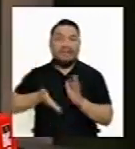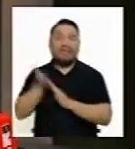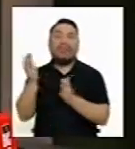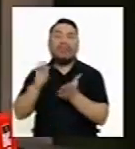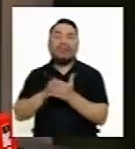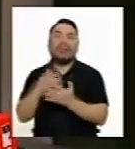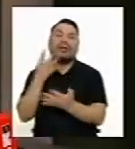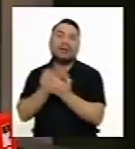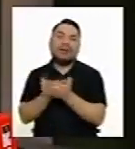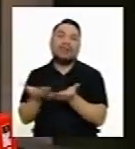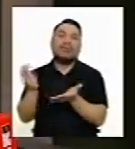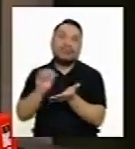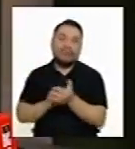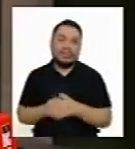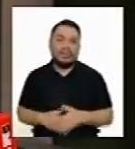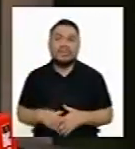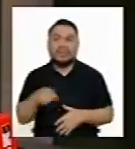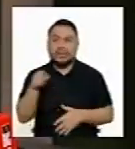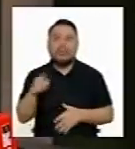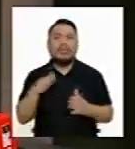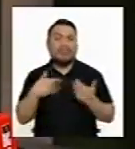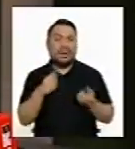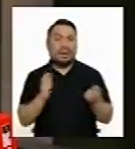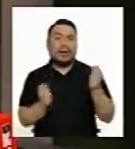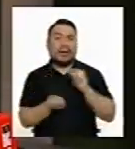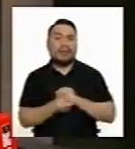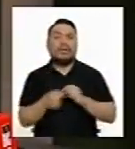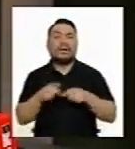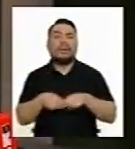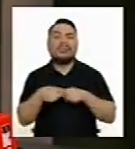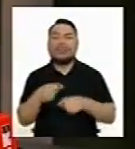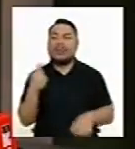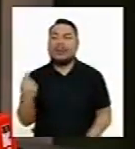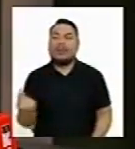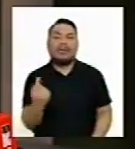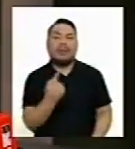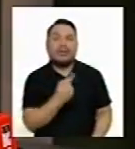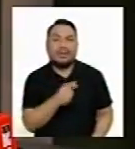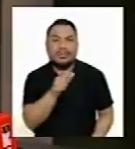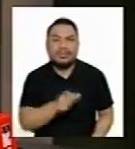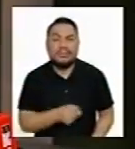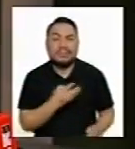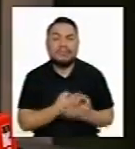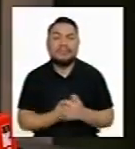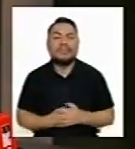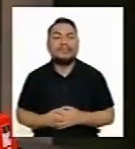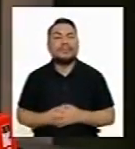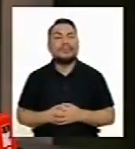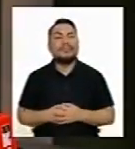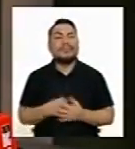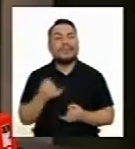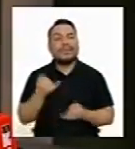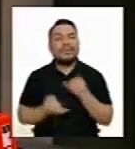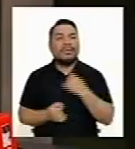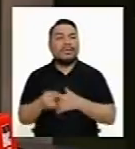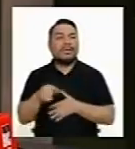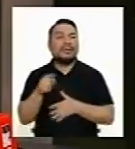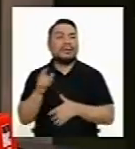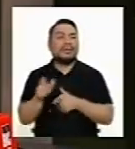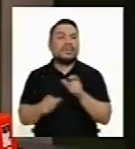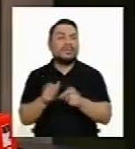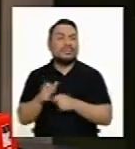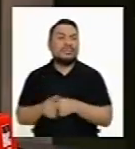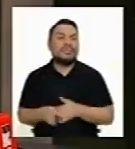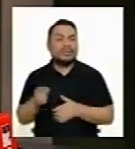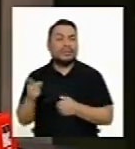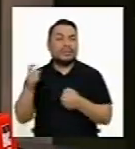nuevamente al penal, y realmente uno puede cambiar su vida, ya depende de cada persona. Por último, nada más, las personas que o los